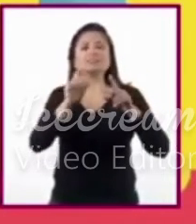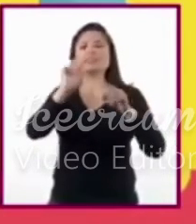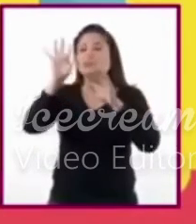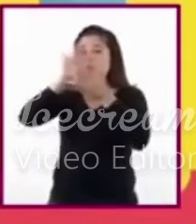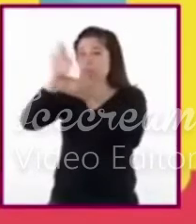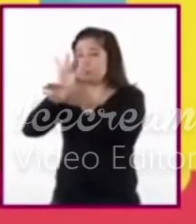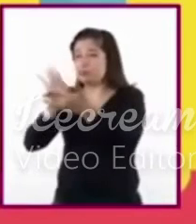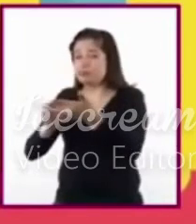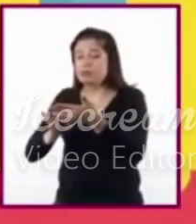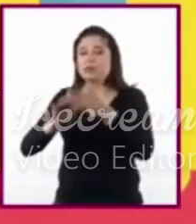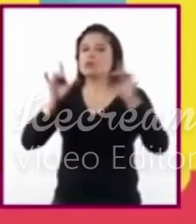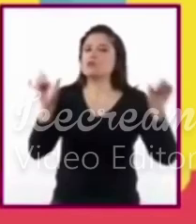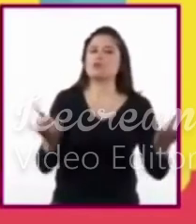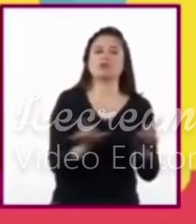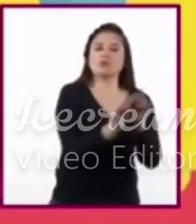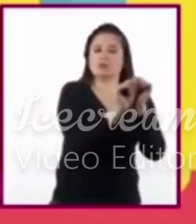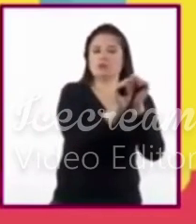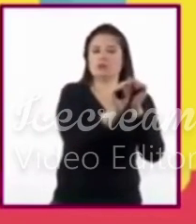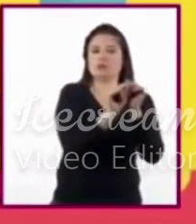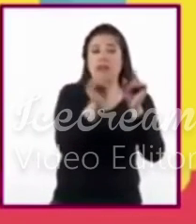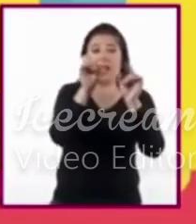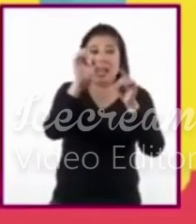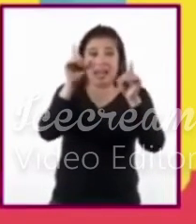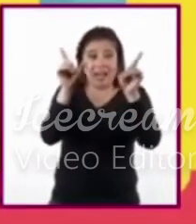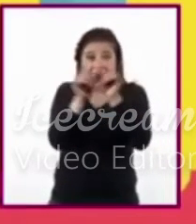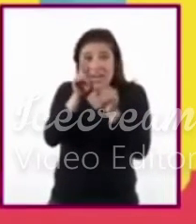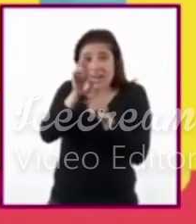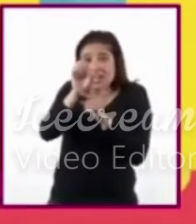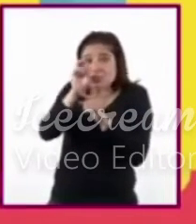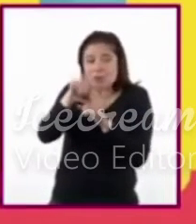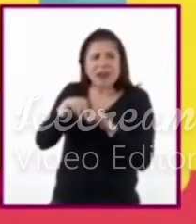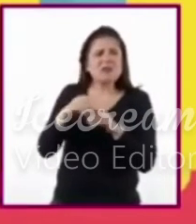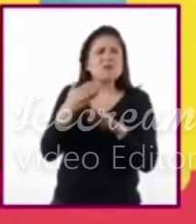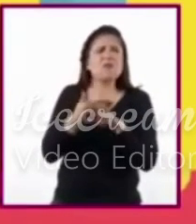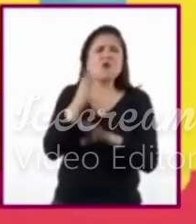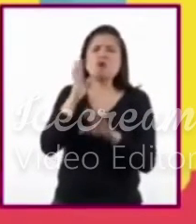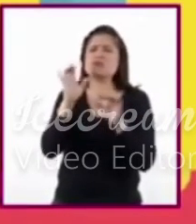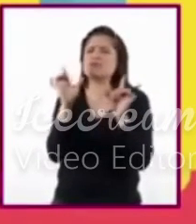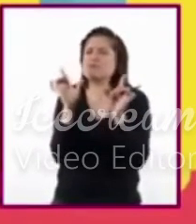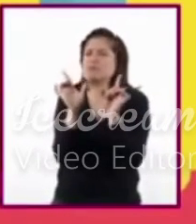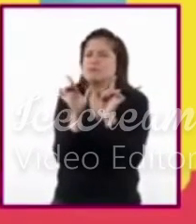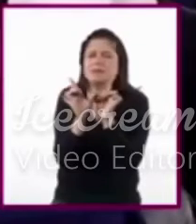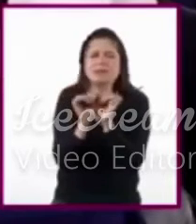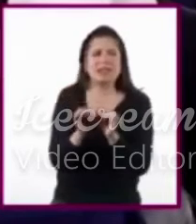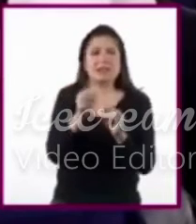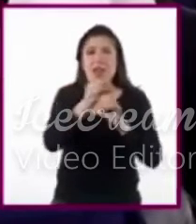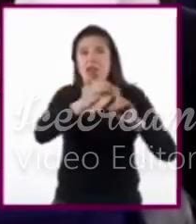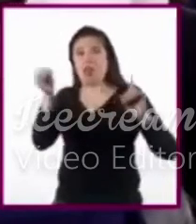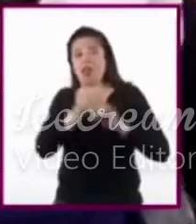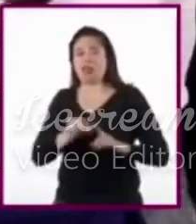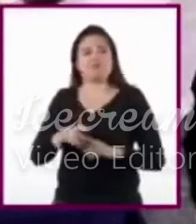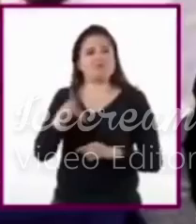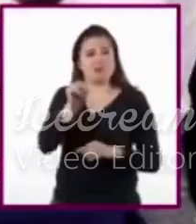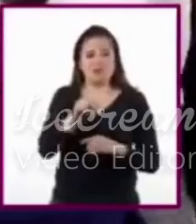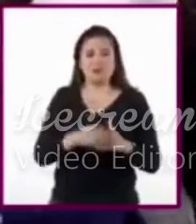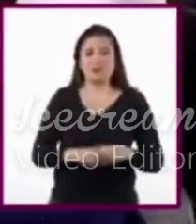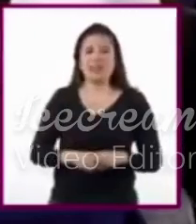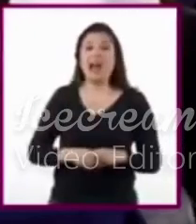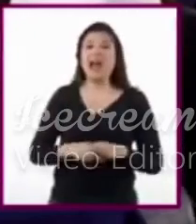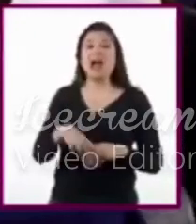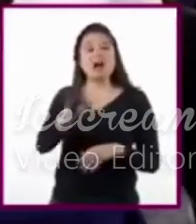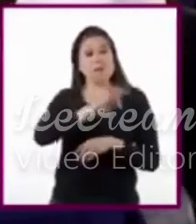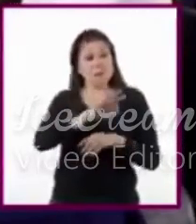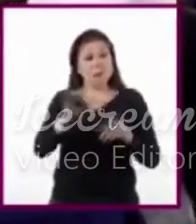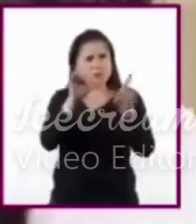leyó. El resumen es muy breve, pero con ello se da una idea de lo que trata el documento. Podríamos hacer un